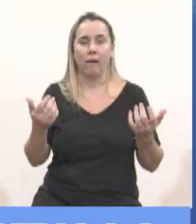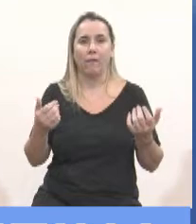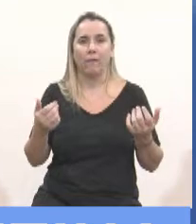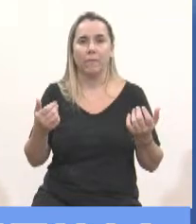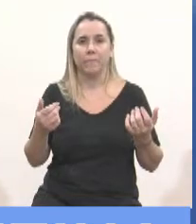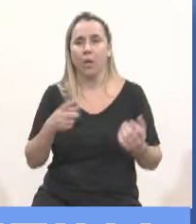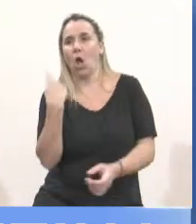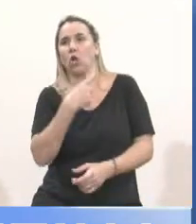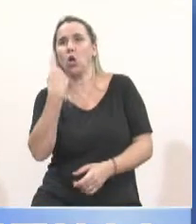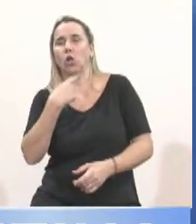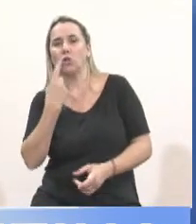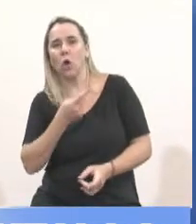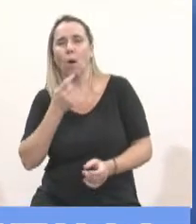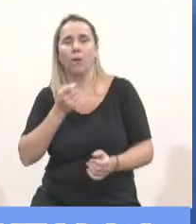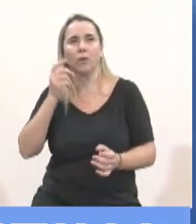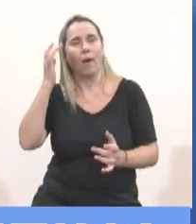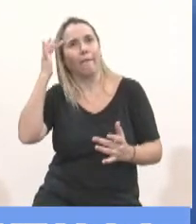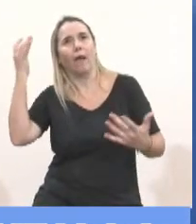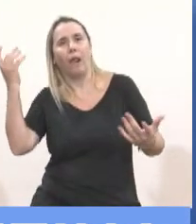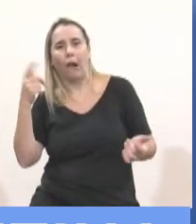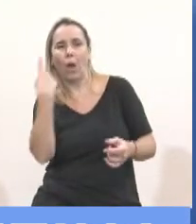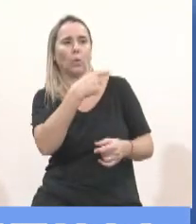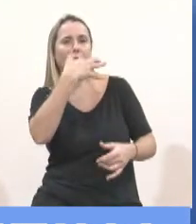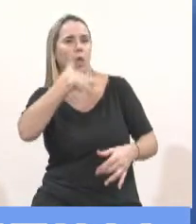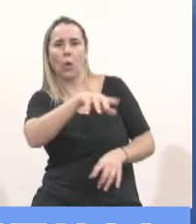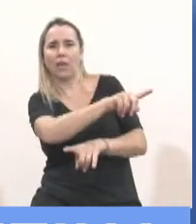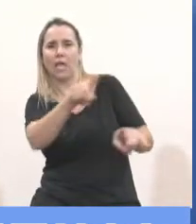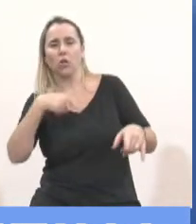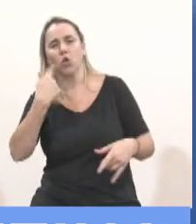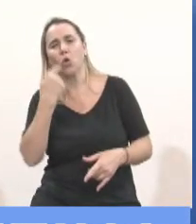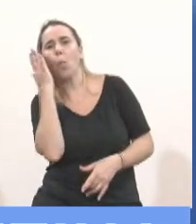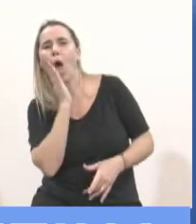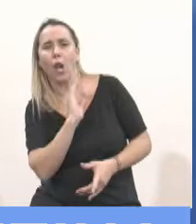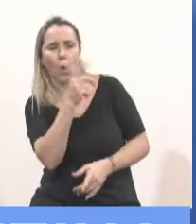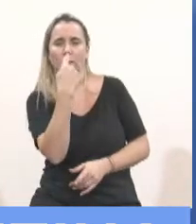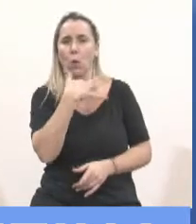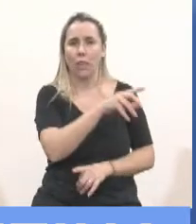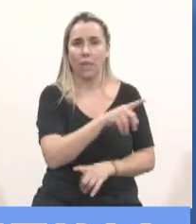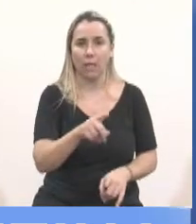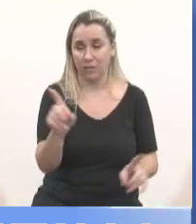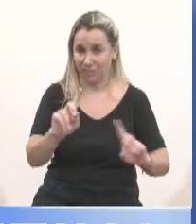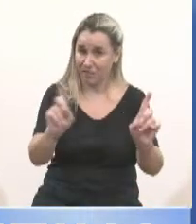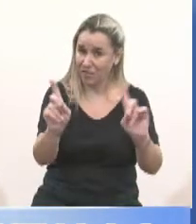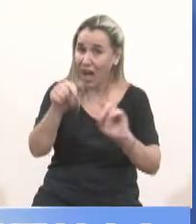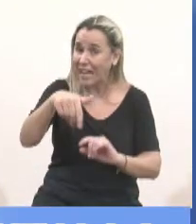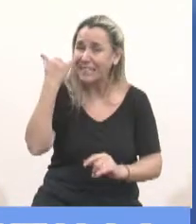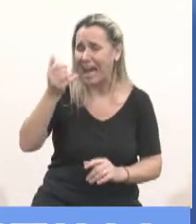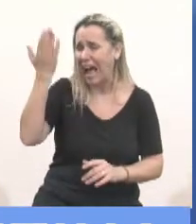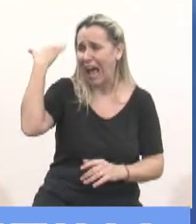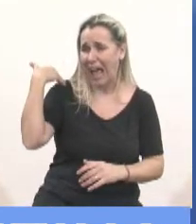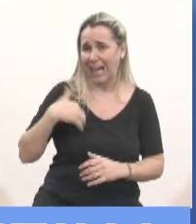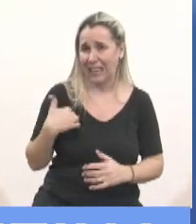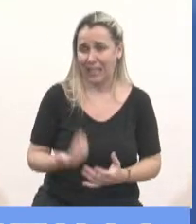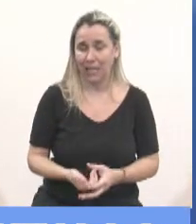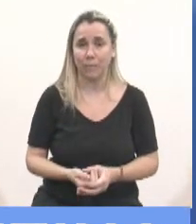de nosotros somos los buenos y ustedes no quieren comprendernos. No, no pasó eso en la Argentina. Porque